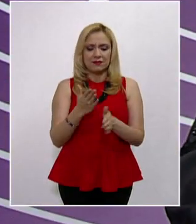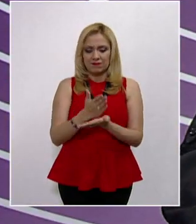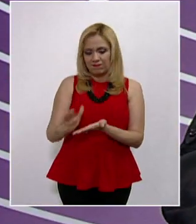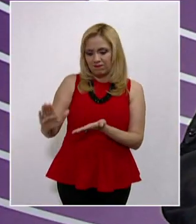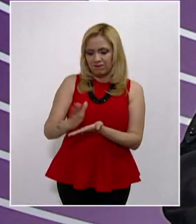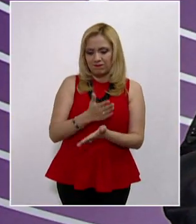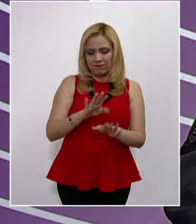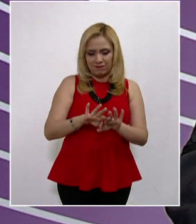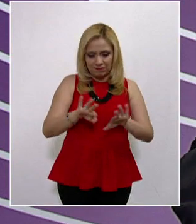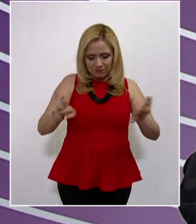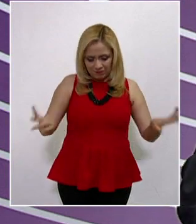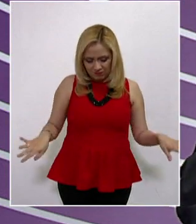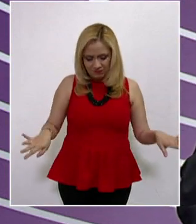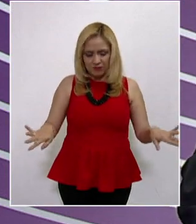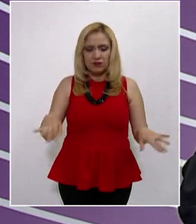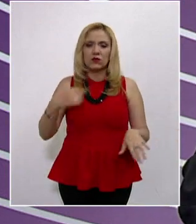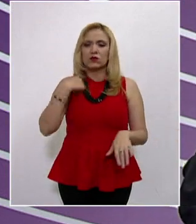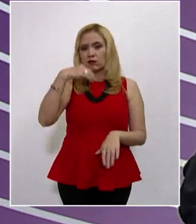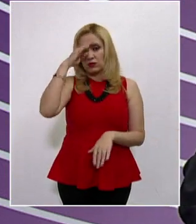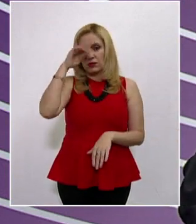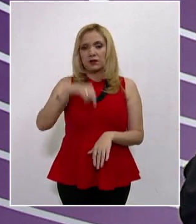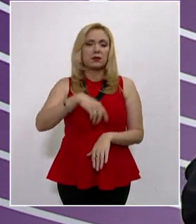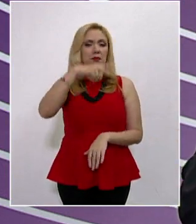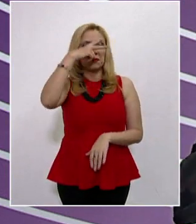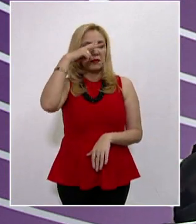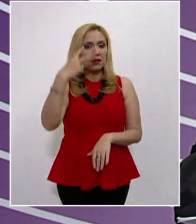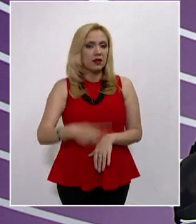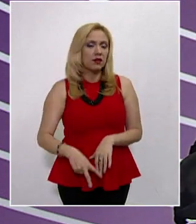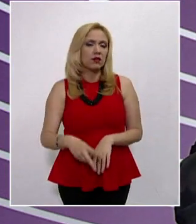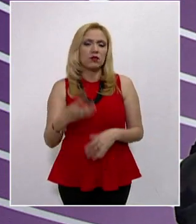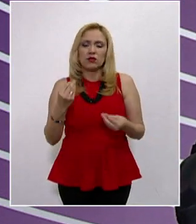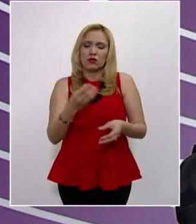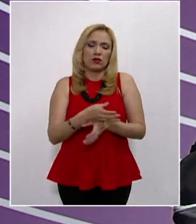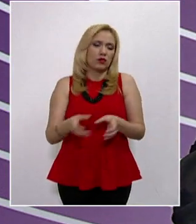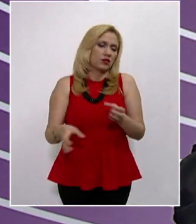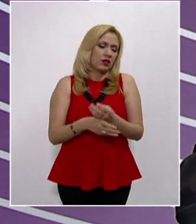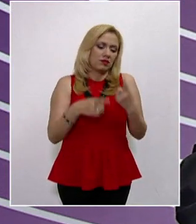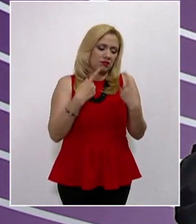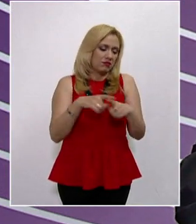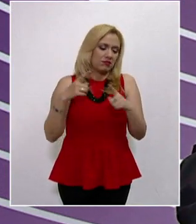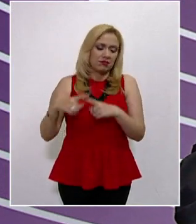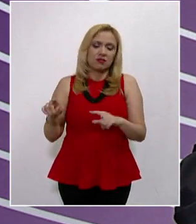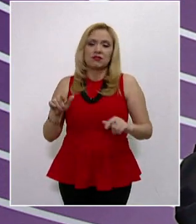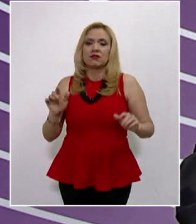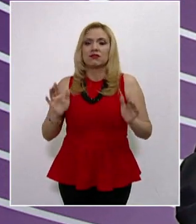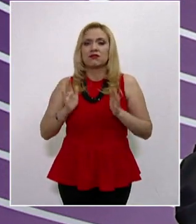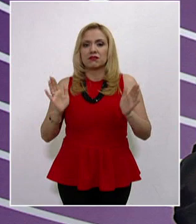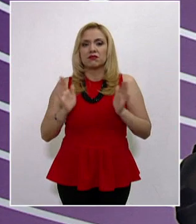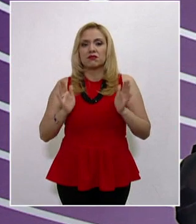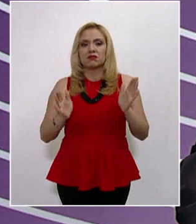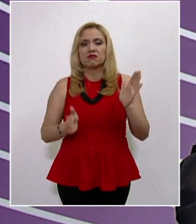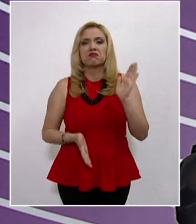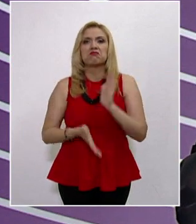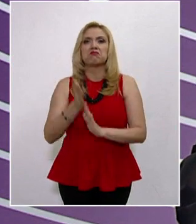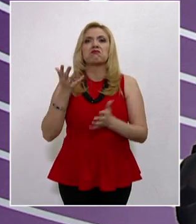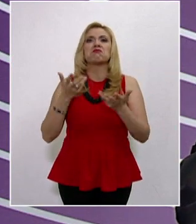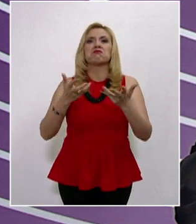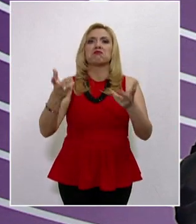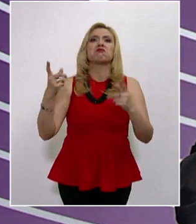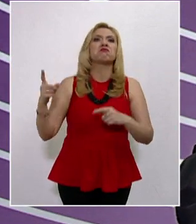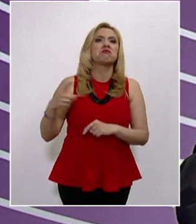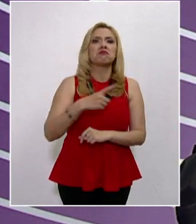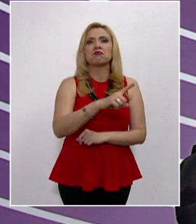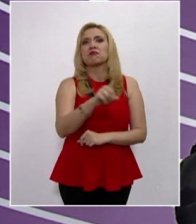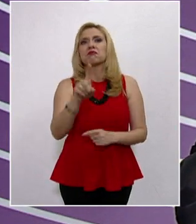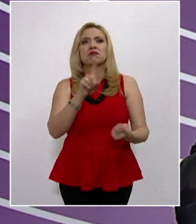separación? Creo que en nuestro país, por muchas circunstancias, pues los militares han salido a la calle, ¿no? Y entonces